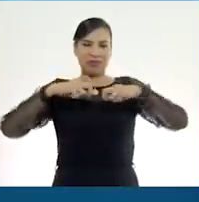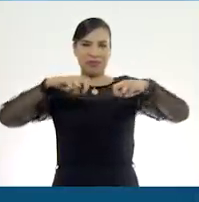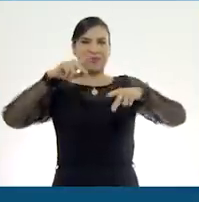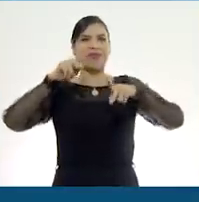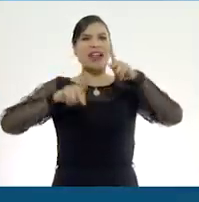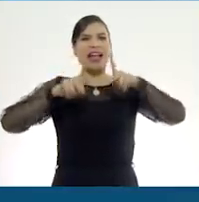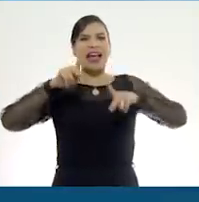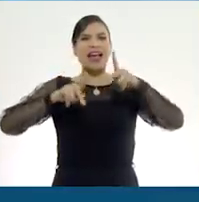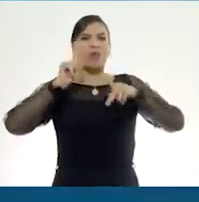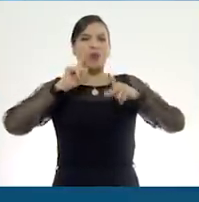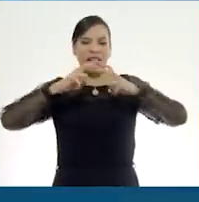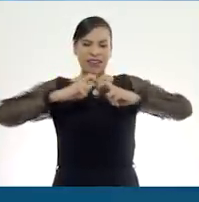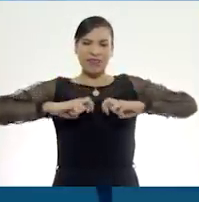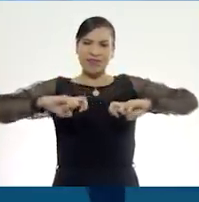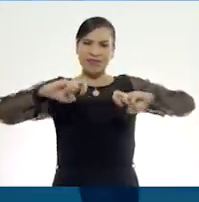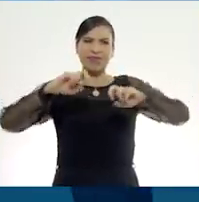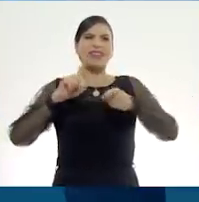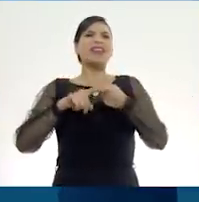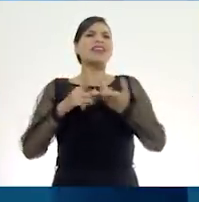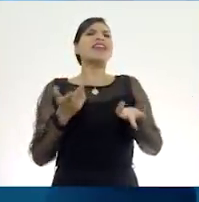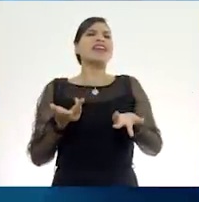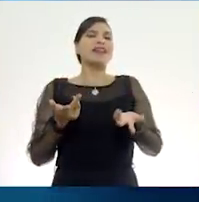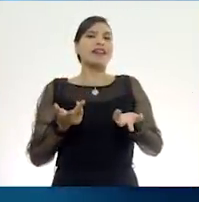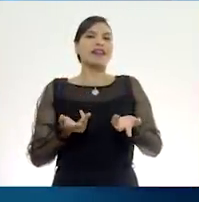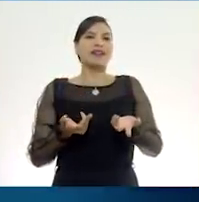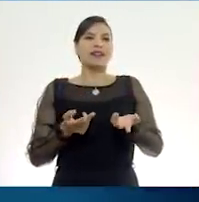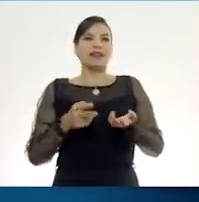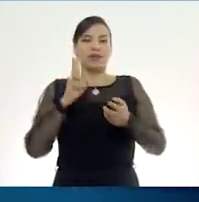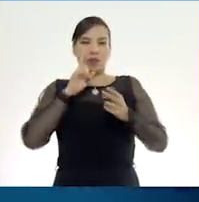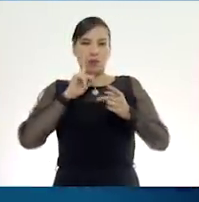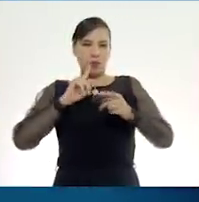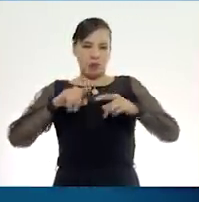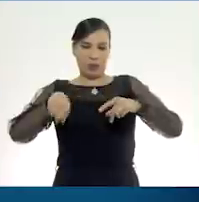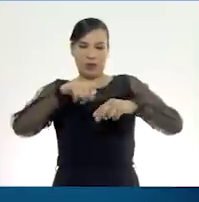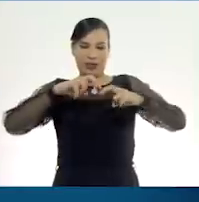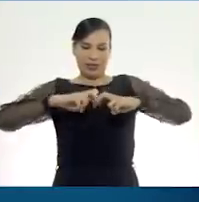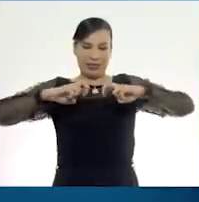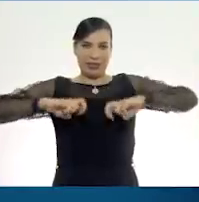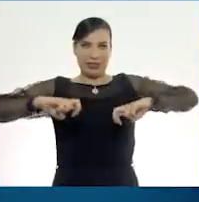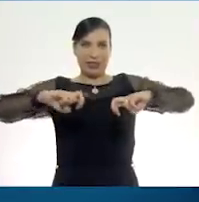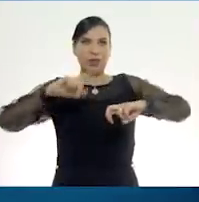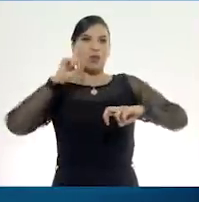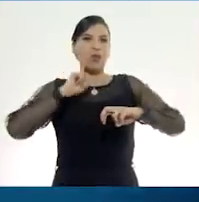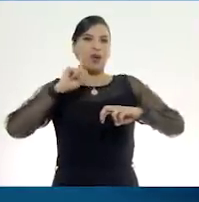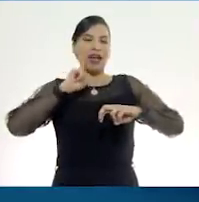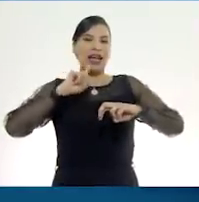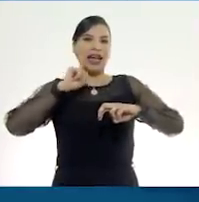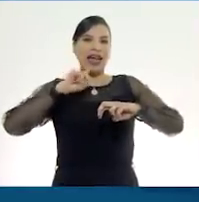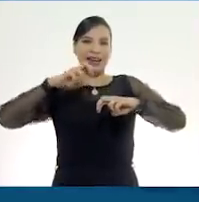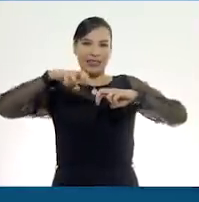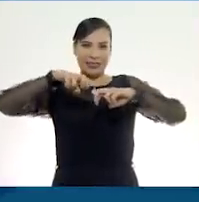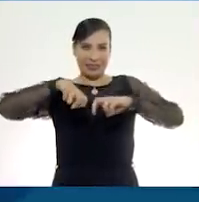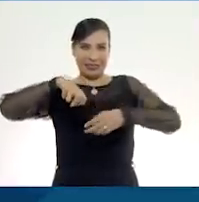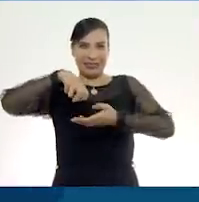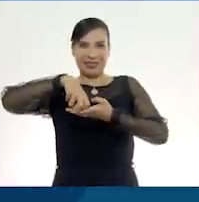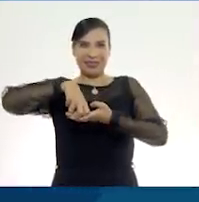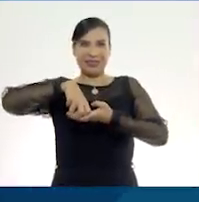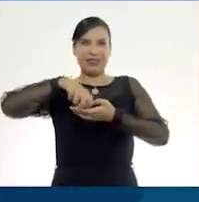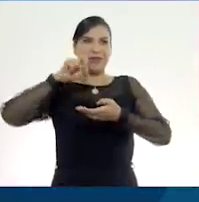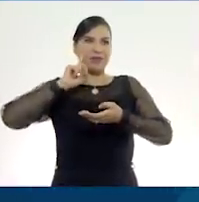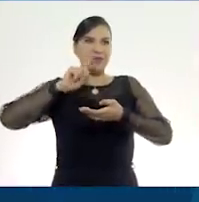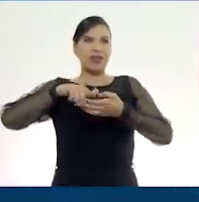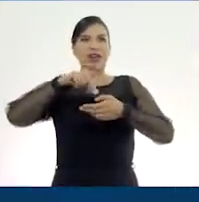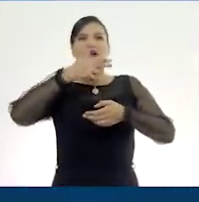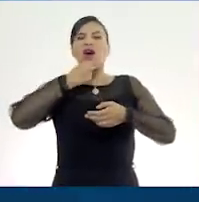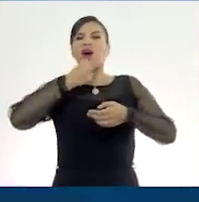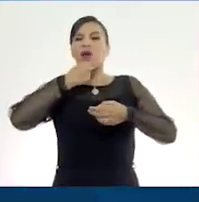Están Y- platicando. ¿Quiénes están platicando, Ale? Los que están sentados en el suelo, la mujer que está sentada, las dos mujeres y el